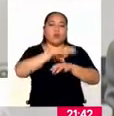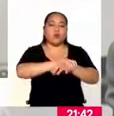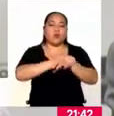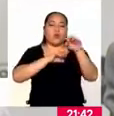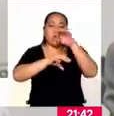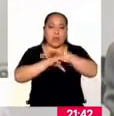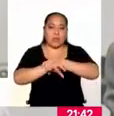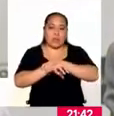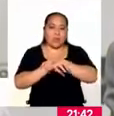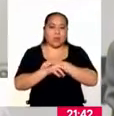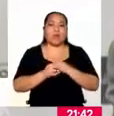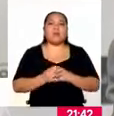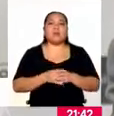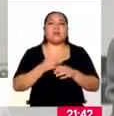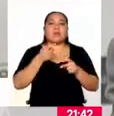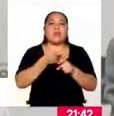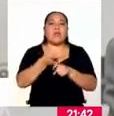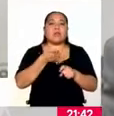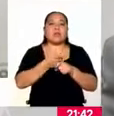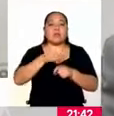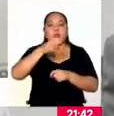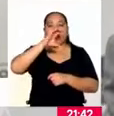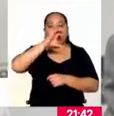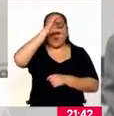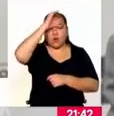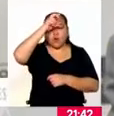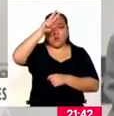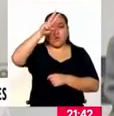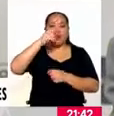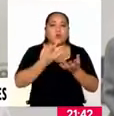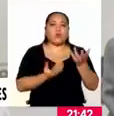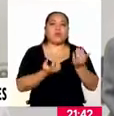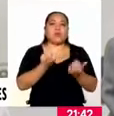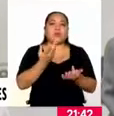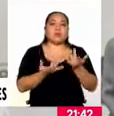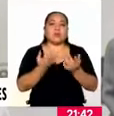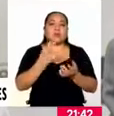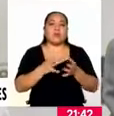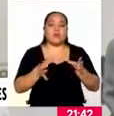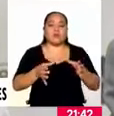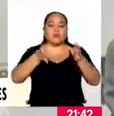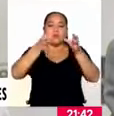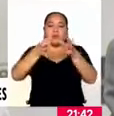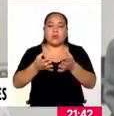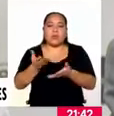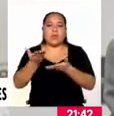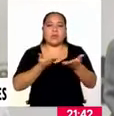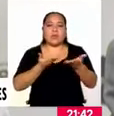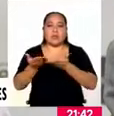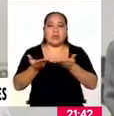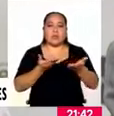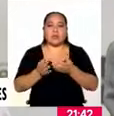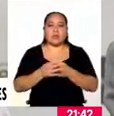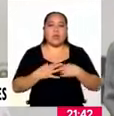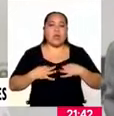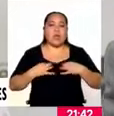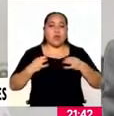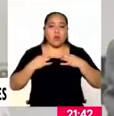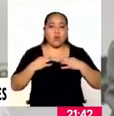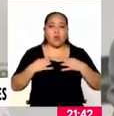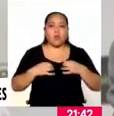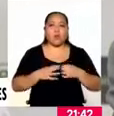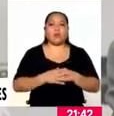daños, en Cusco se han incendiado módulos y casetas de atención y prenda de trabajadores de